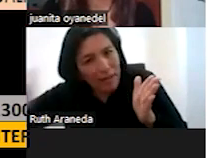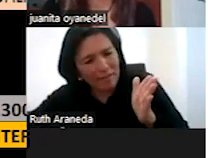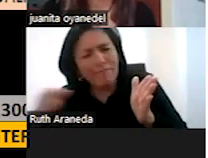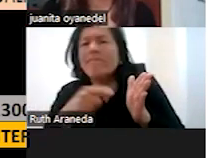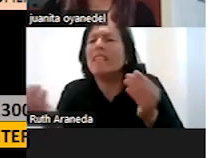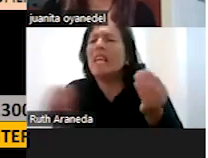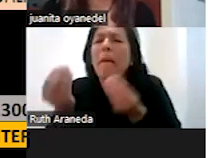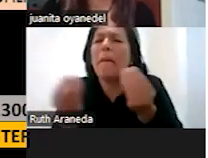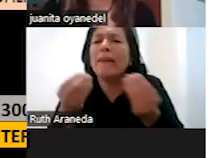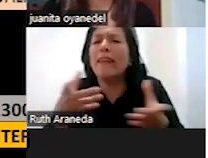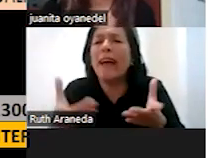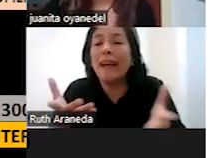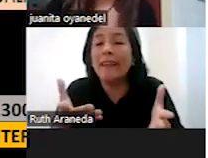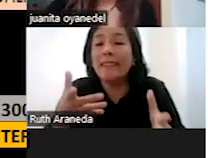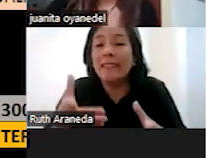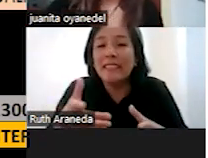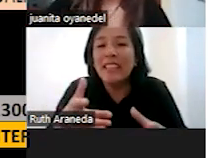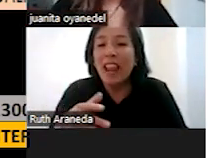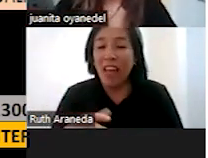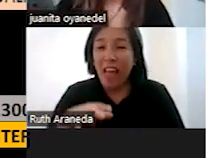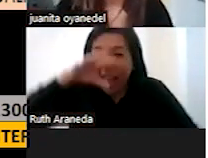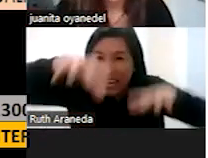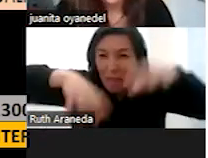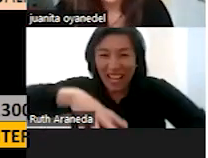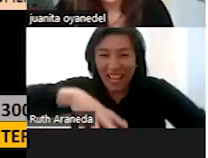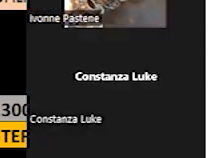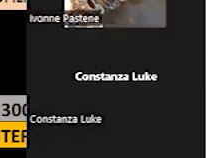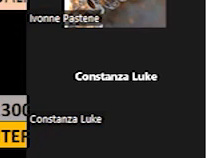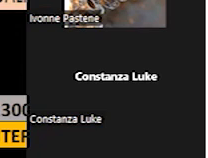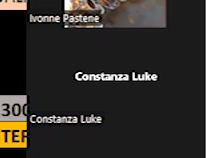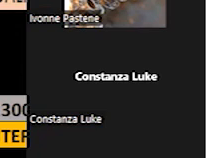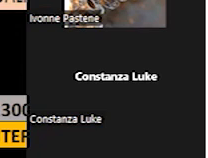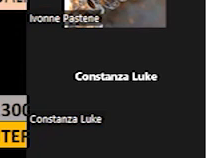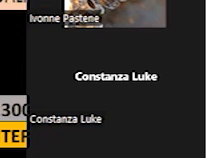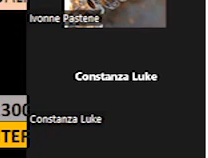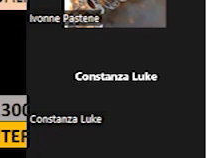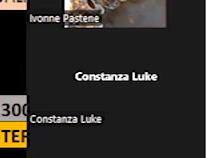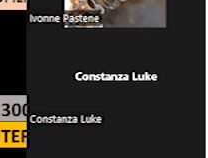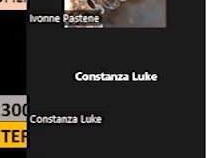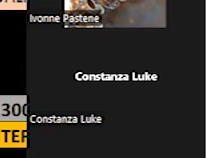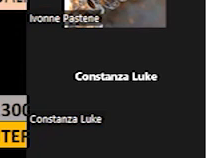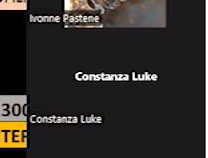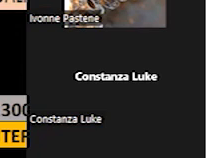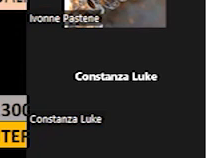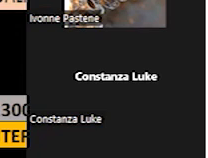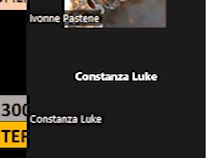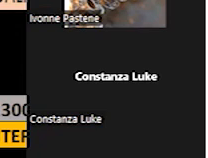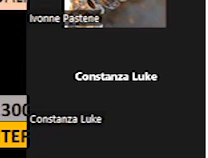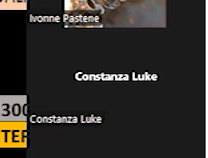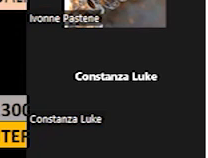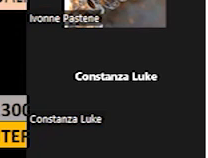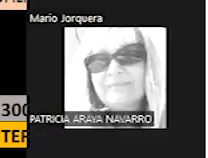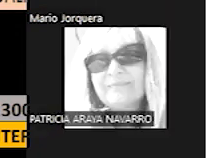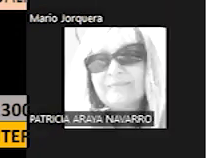es que se extingue la megafauna, los grandes animales que poblaron América, y en general el planeta, se extinguen los